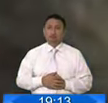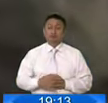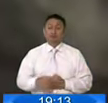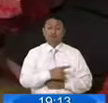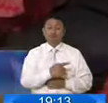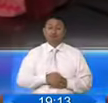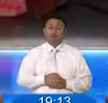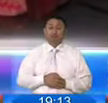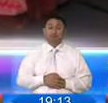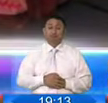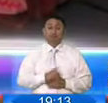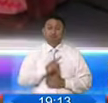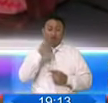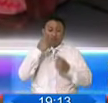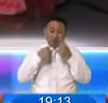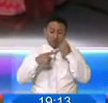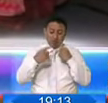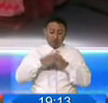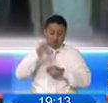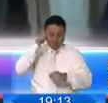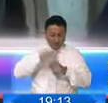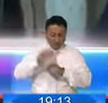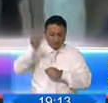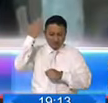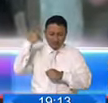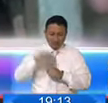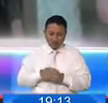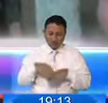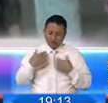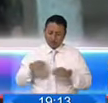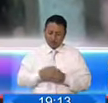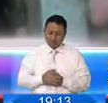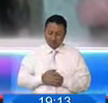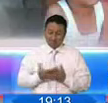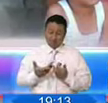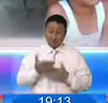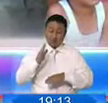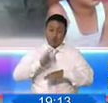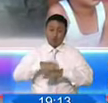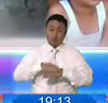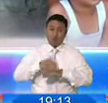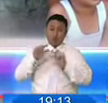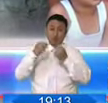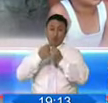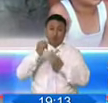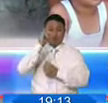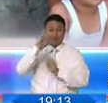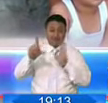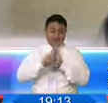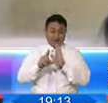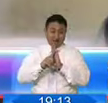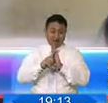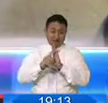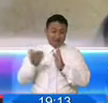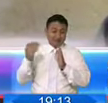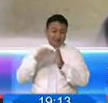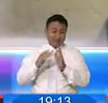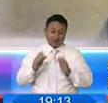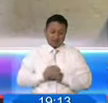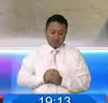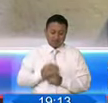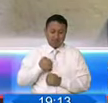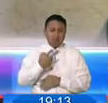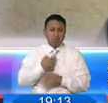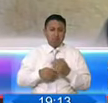en los ojos recuerda los momentos que vivieron y que por obra de la narcoguerrilla ya no podrán repetirse mi hijo siempre